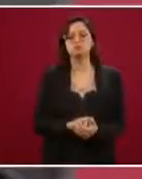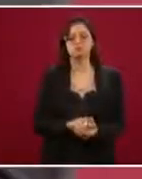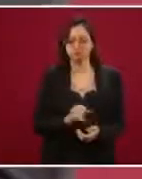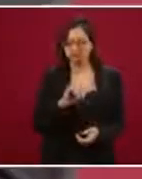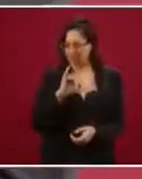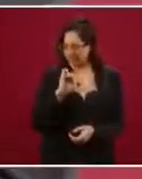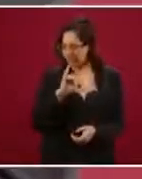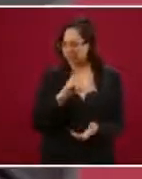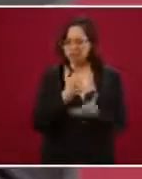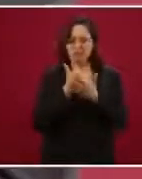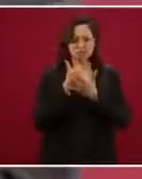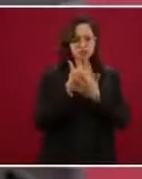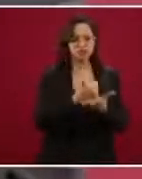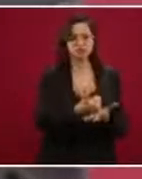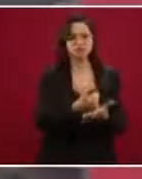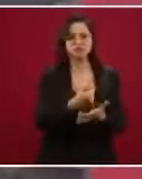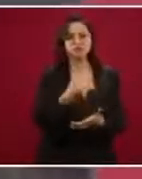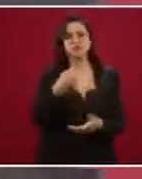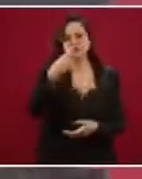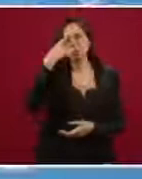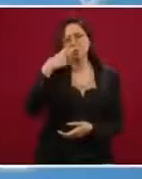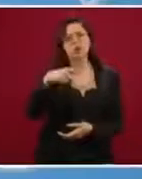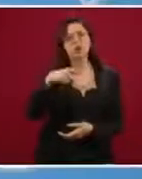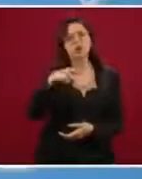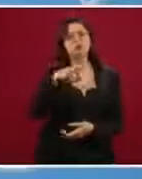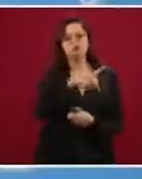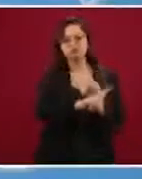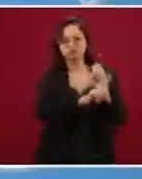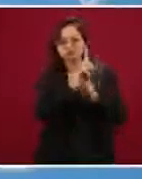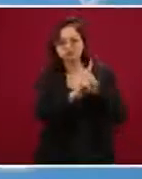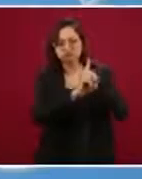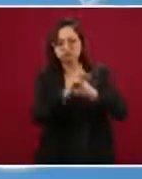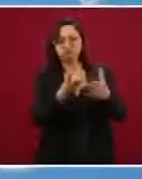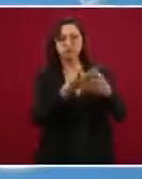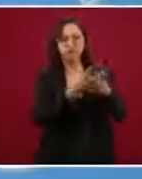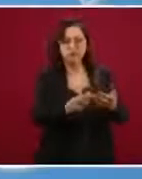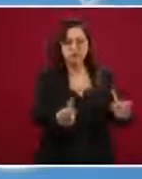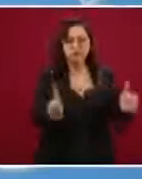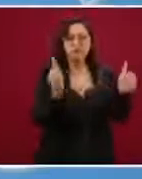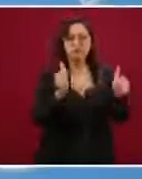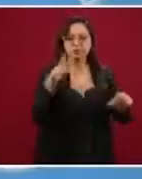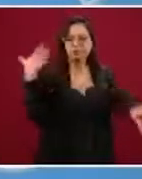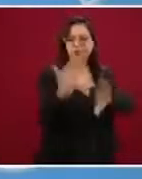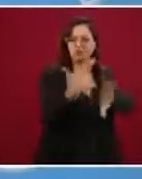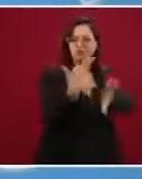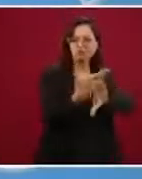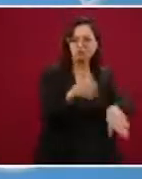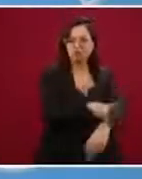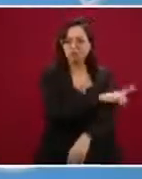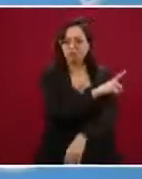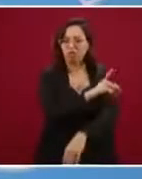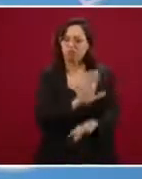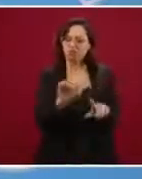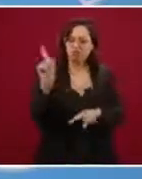ayudamos para que él no tuviese problema y no fuese perseguido.